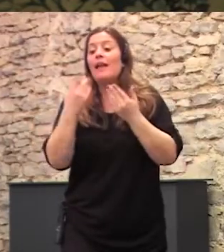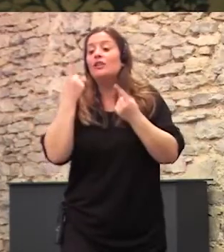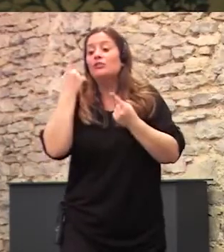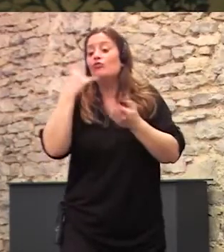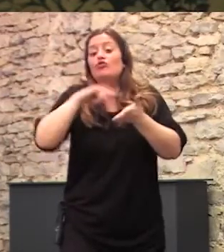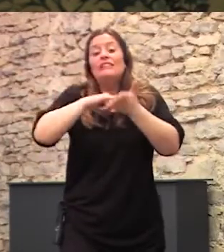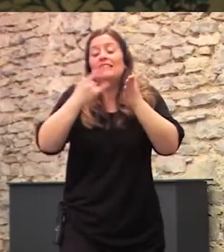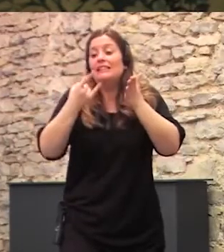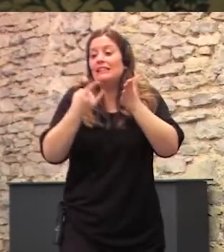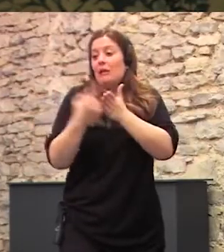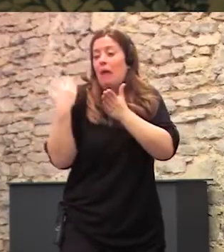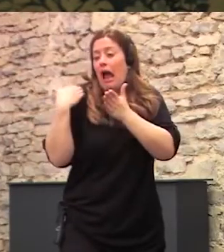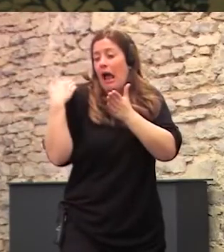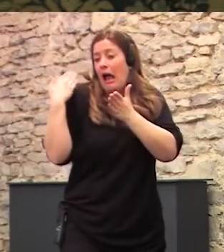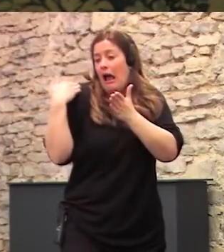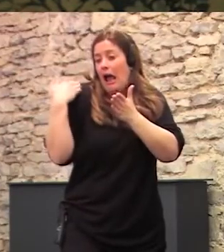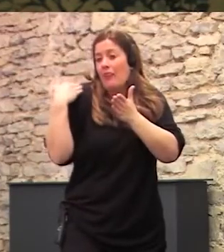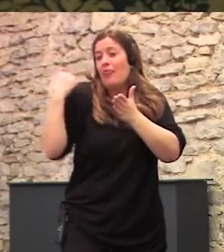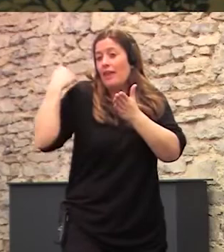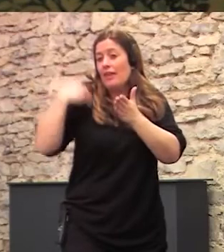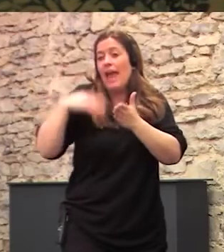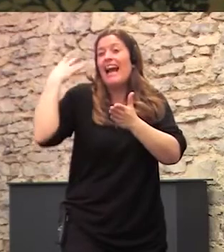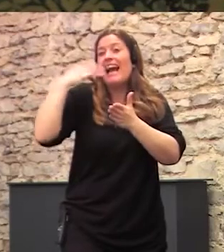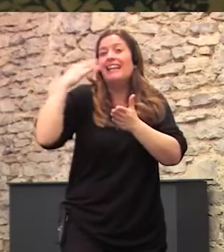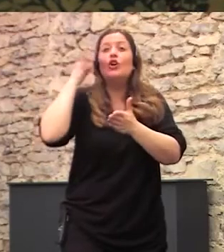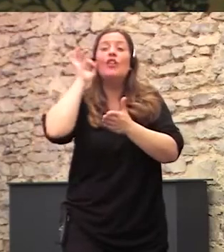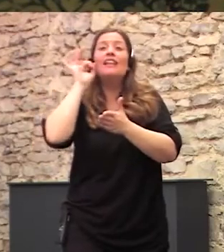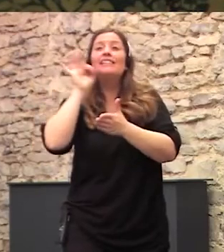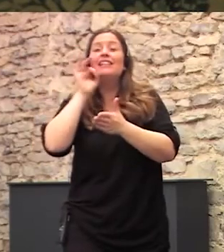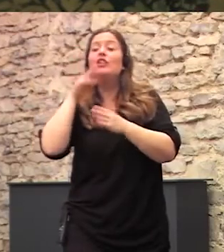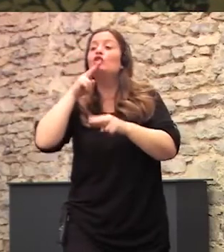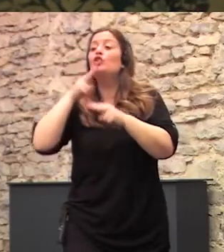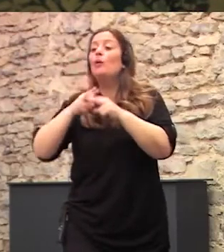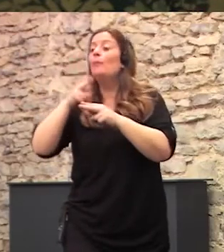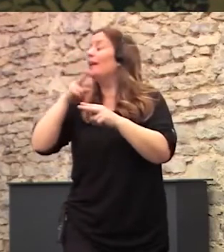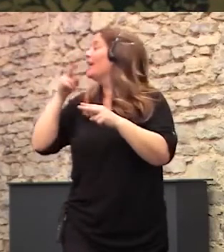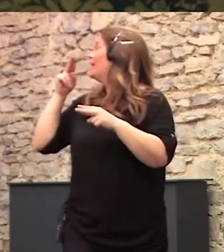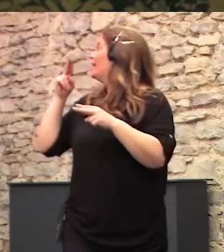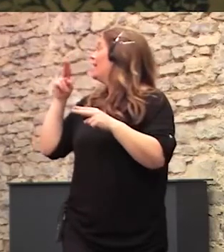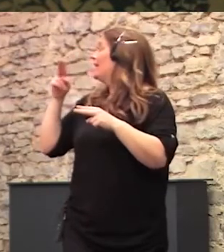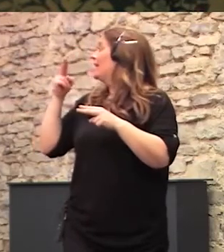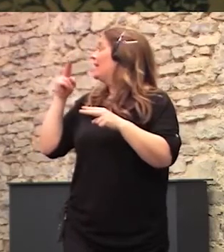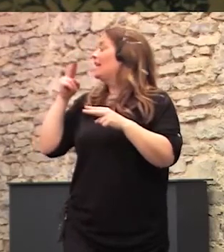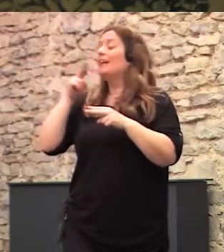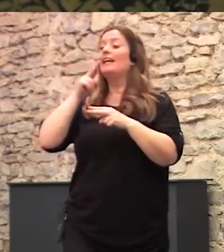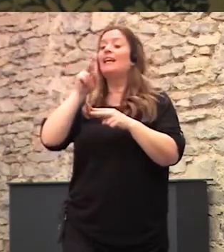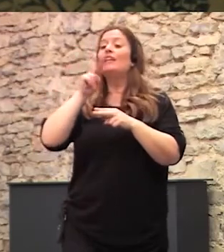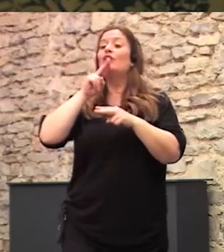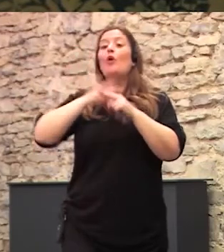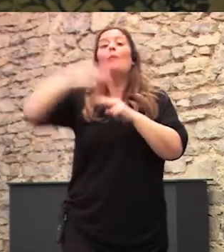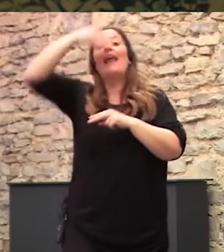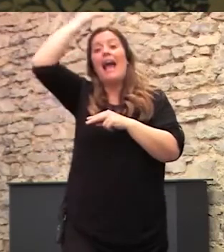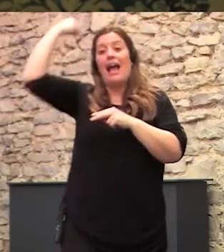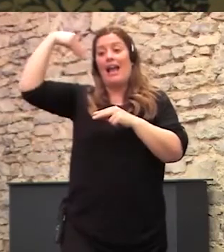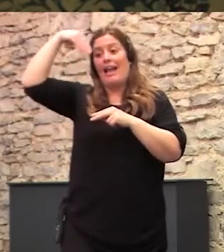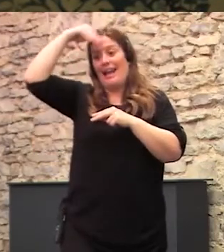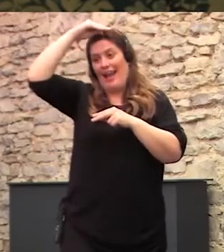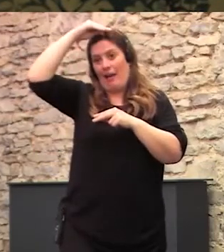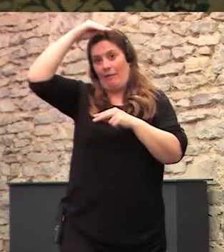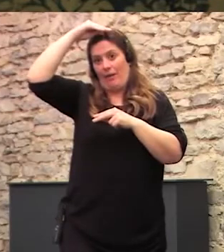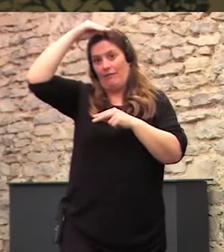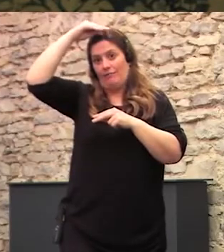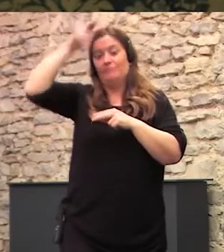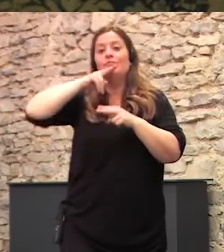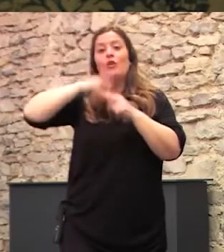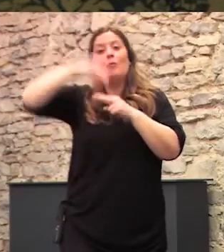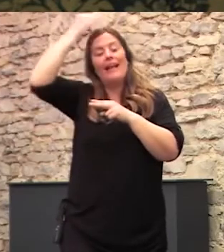establecido hace 14 siglos que se llama el ijtihad, ¿vale? El ijtihad, ¿qué quiere decir en árabe?